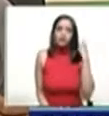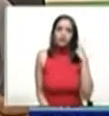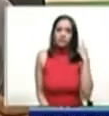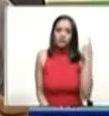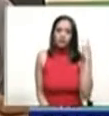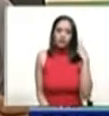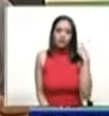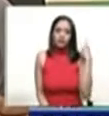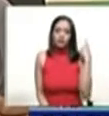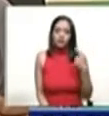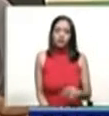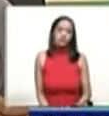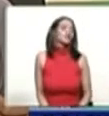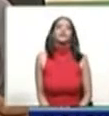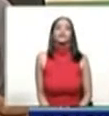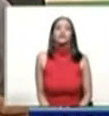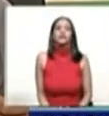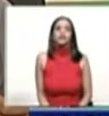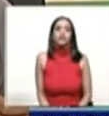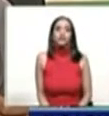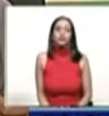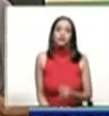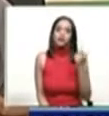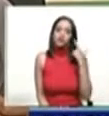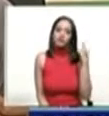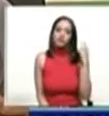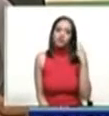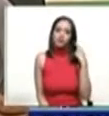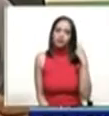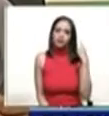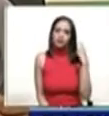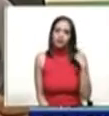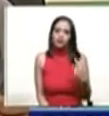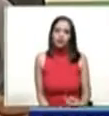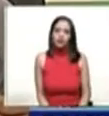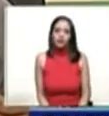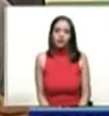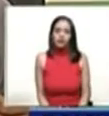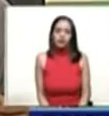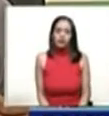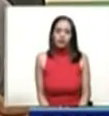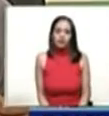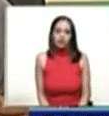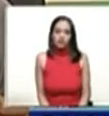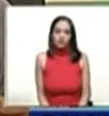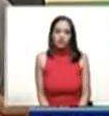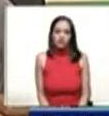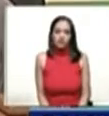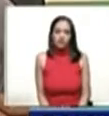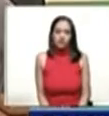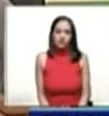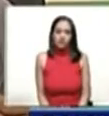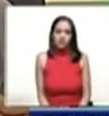bandido de García Plaza, fuera quien encabezara el plan de recuperación económica hace 5 años. Y yo creo que ustedes lo